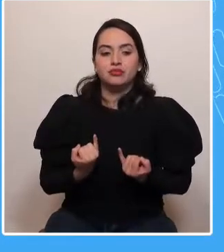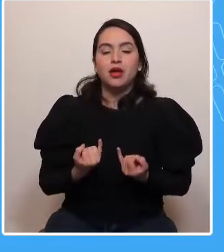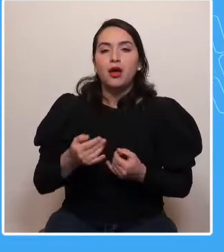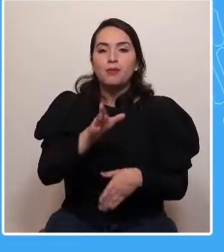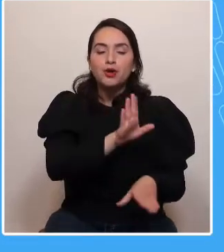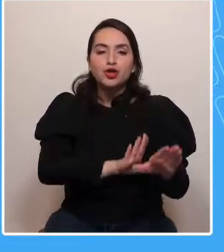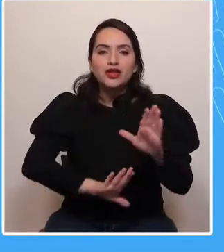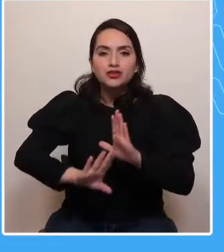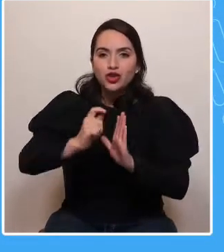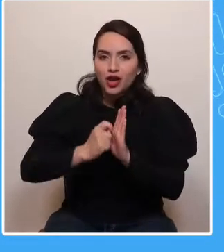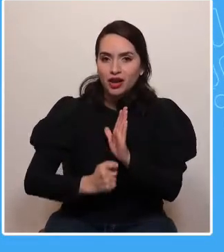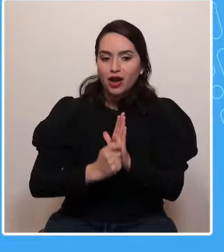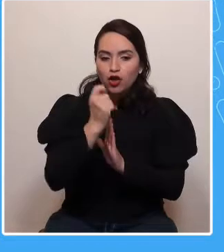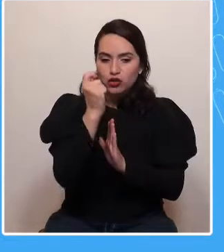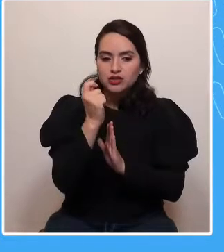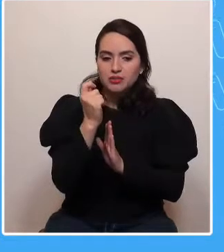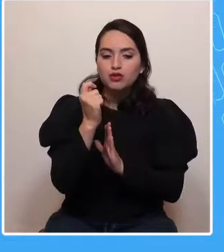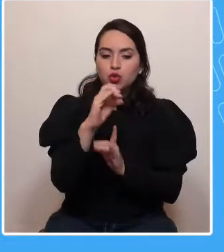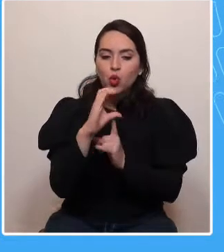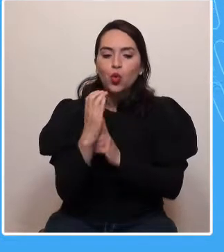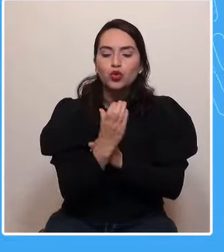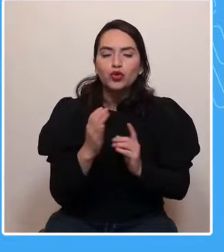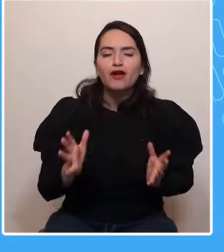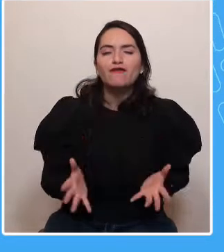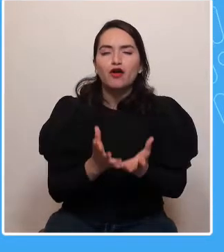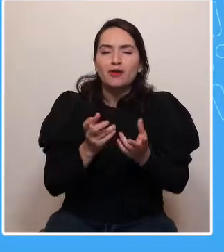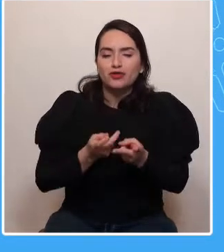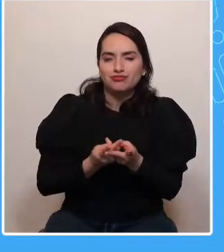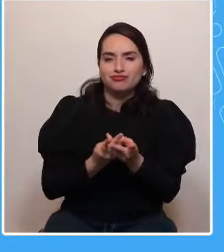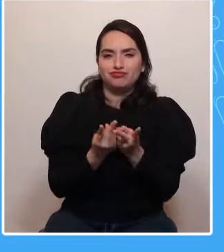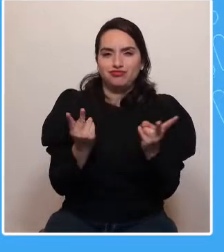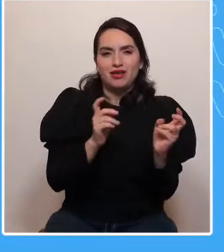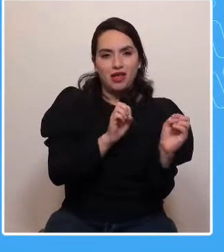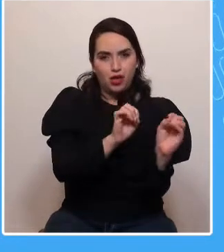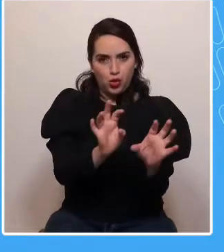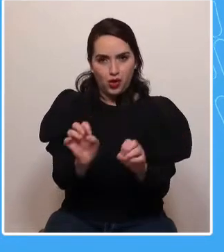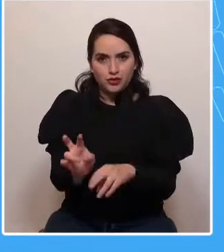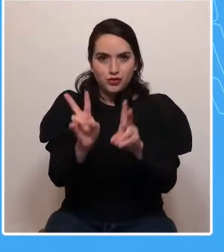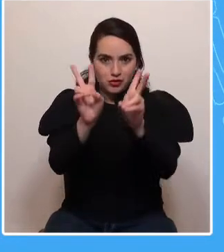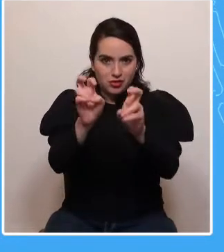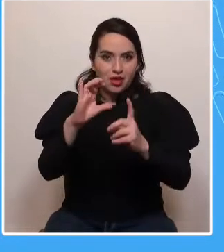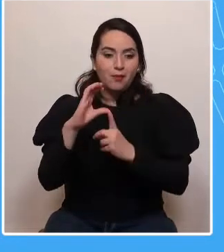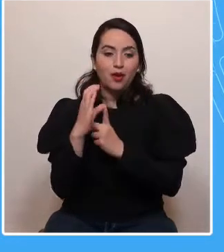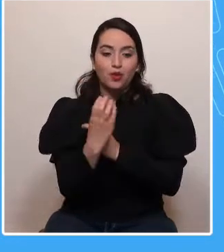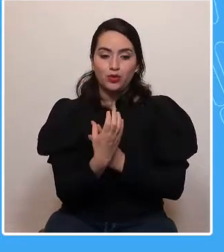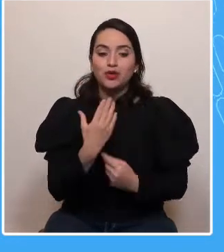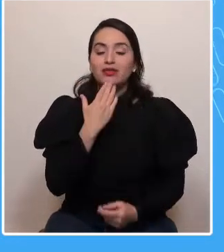cultural y natural y su fomento para difusión y educación en esta materia, así como